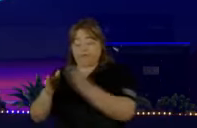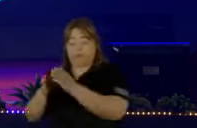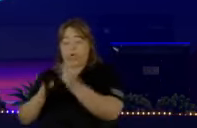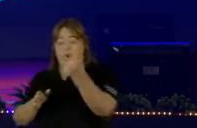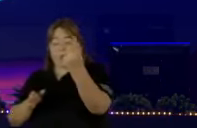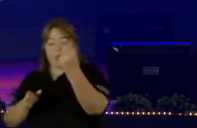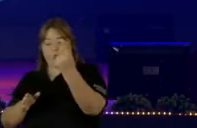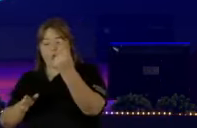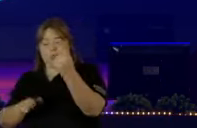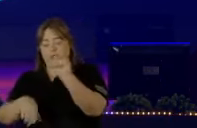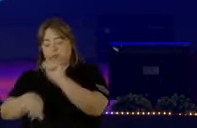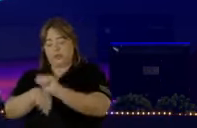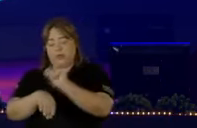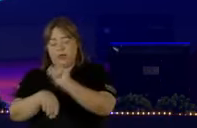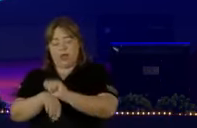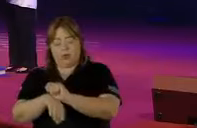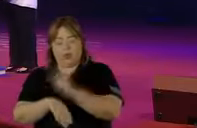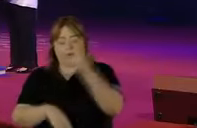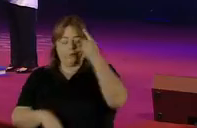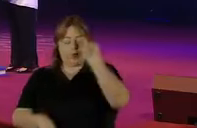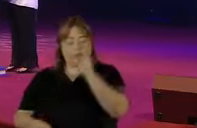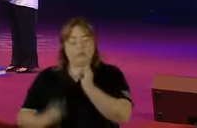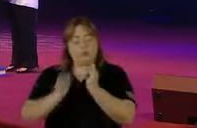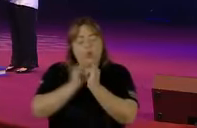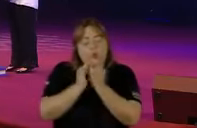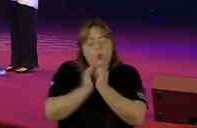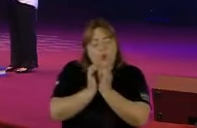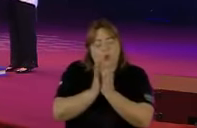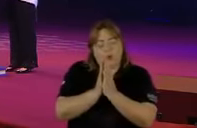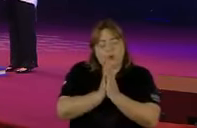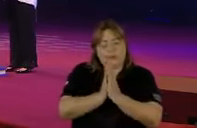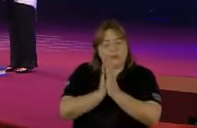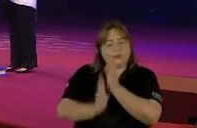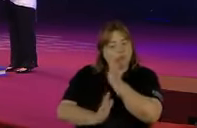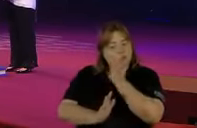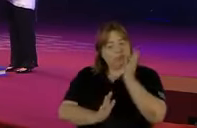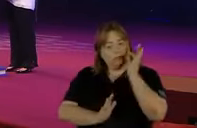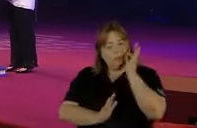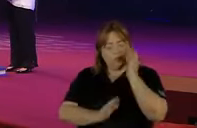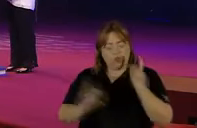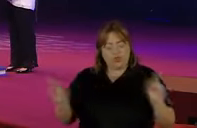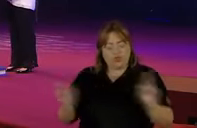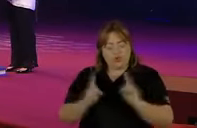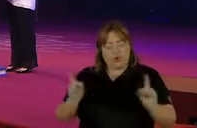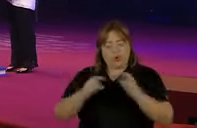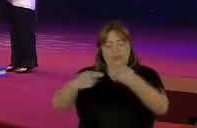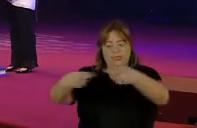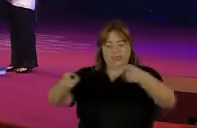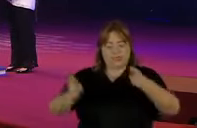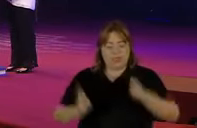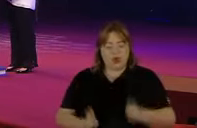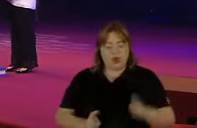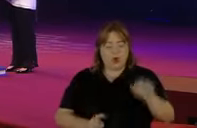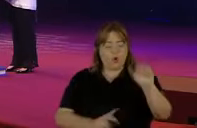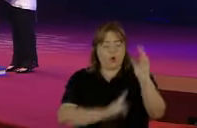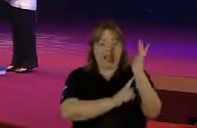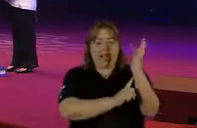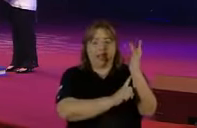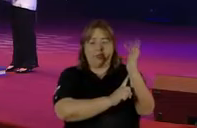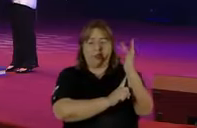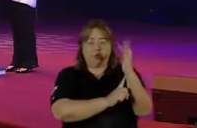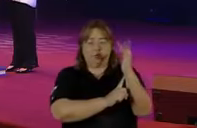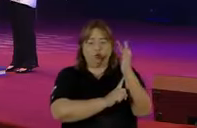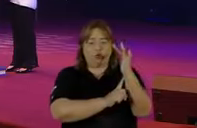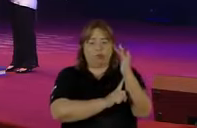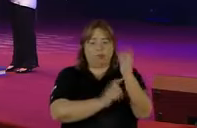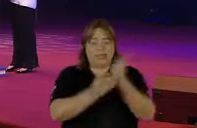mañana hasta las 11 hay un tiempo de intercesión poderoso. Se hace en el salón de antorchas. Así que venga temprano. Me dicen que el